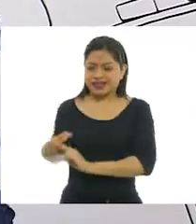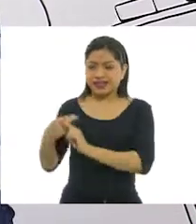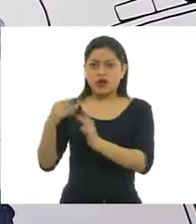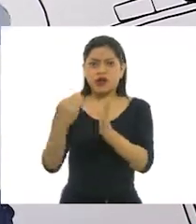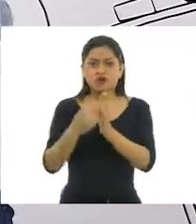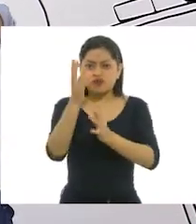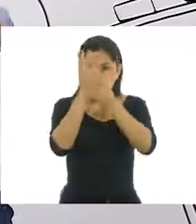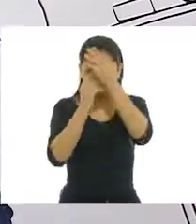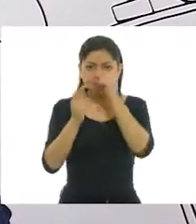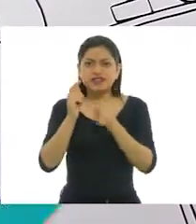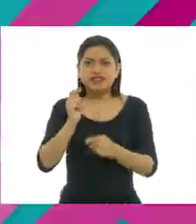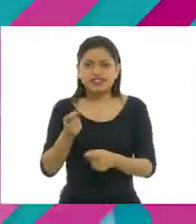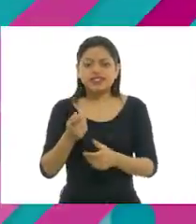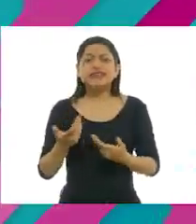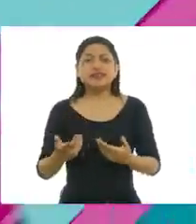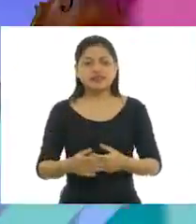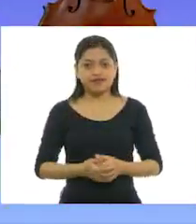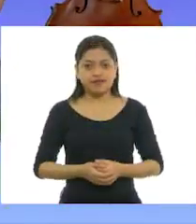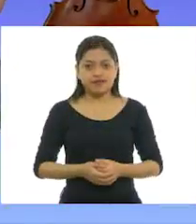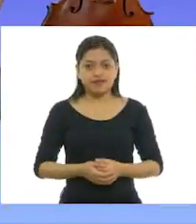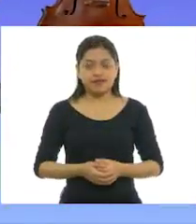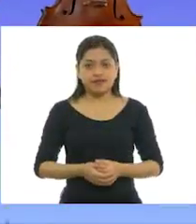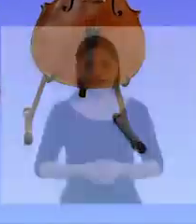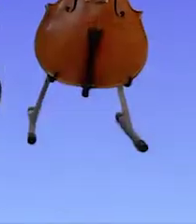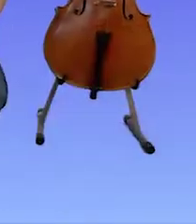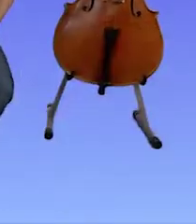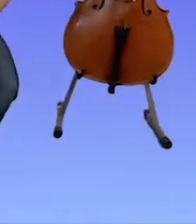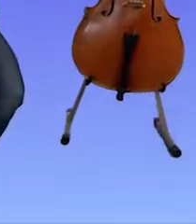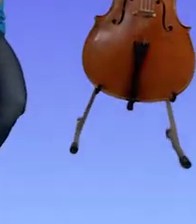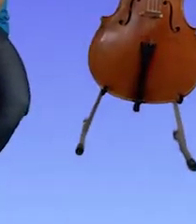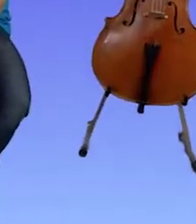en ritmo desde las últimas clases.